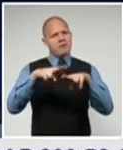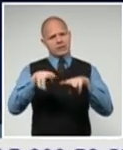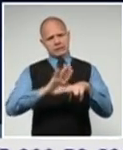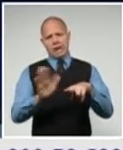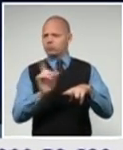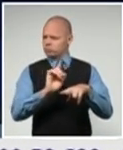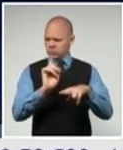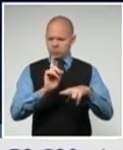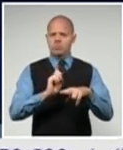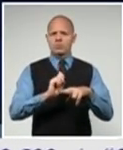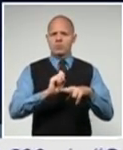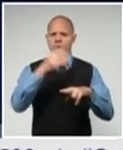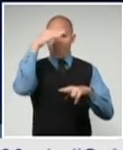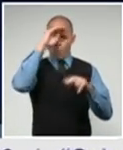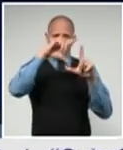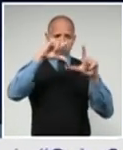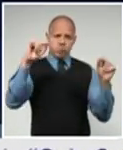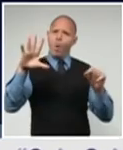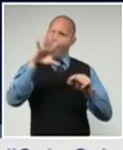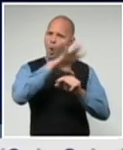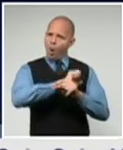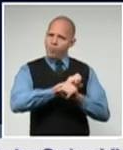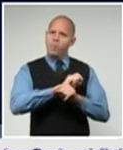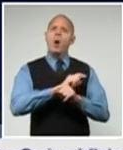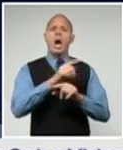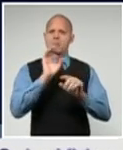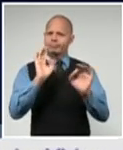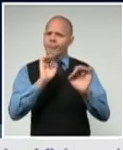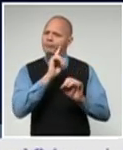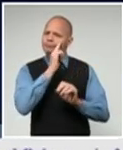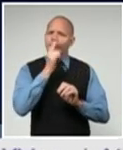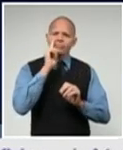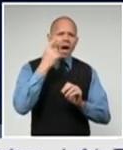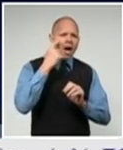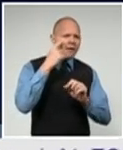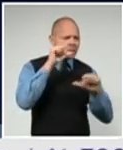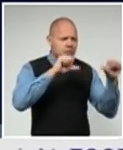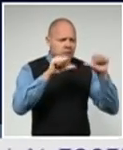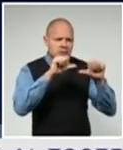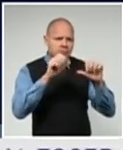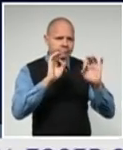Río 130, de Artemisa 121, de La Habana